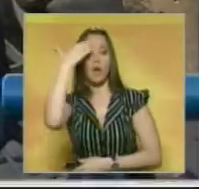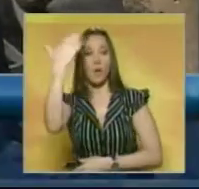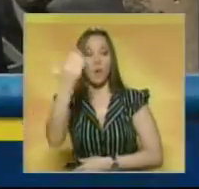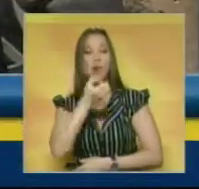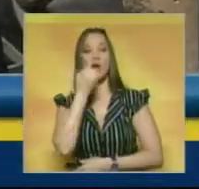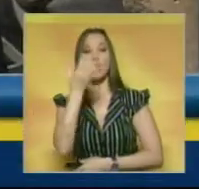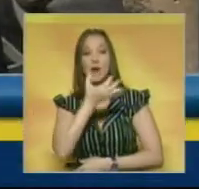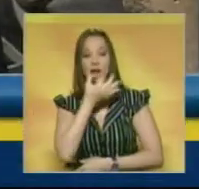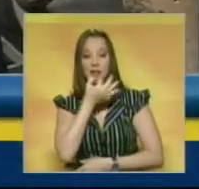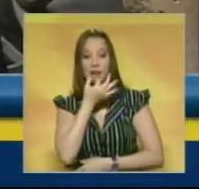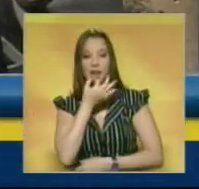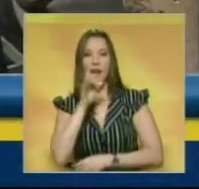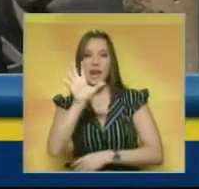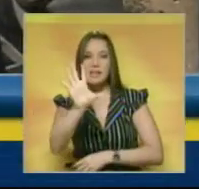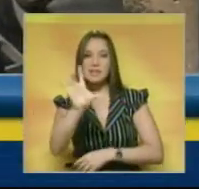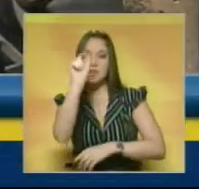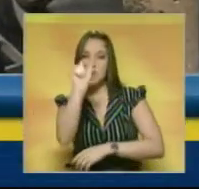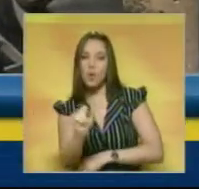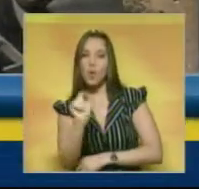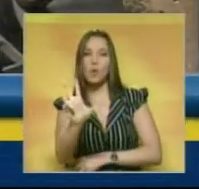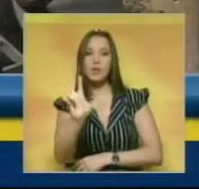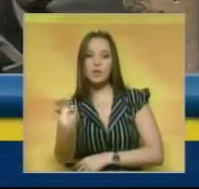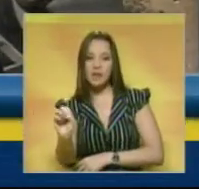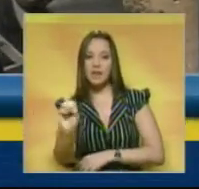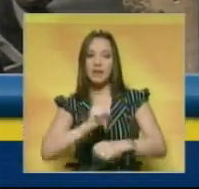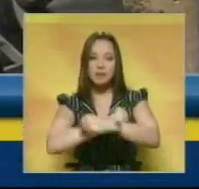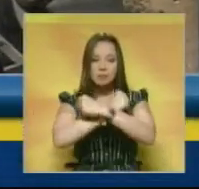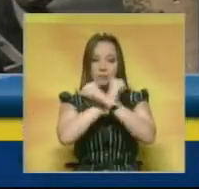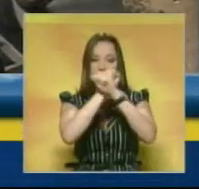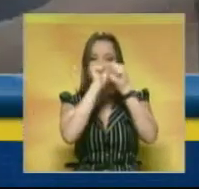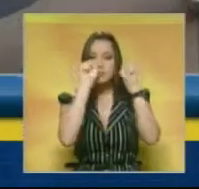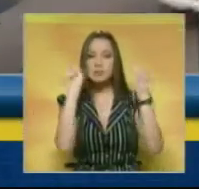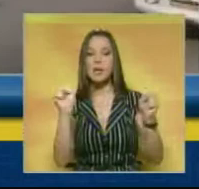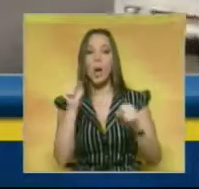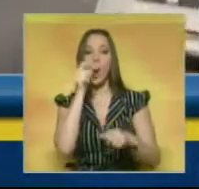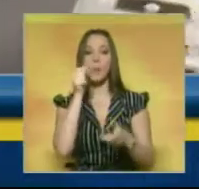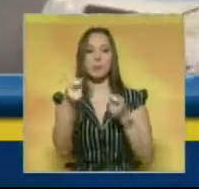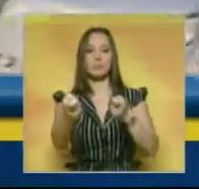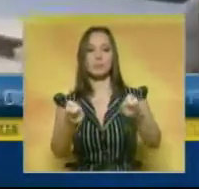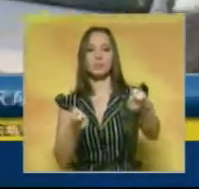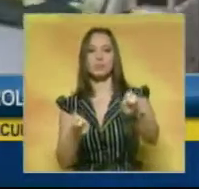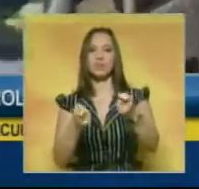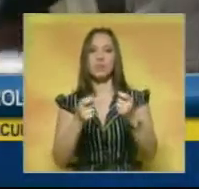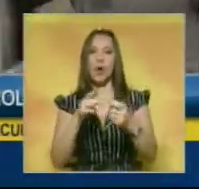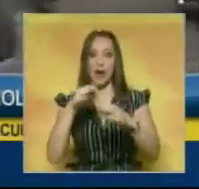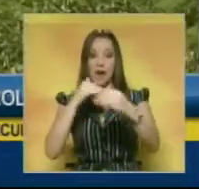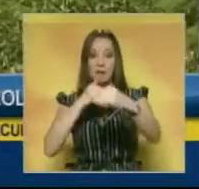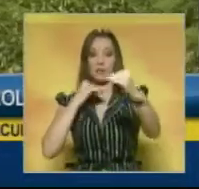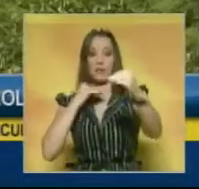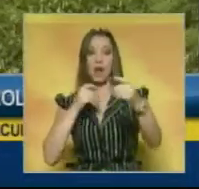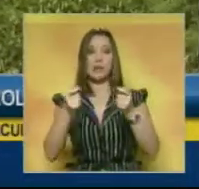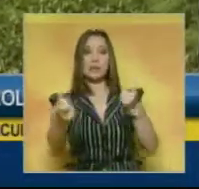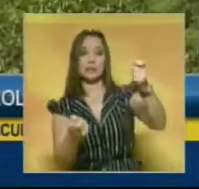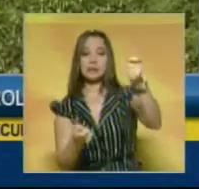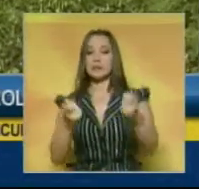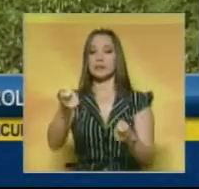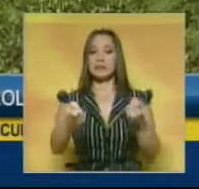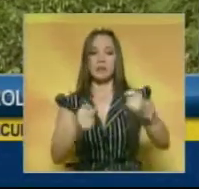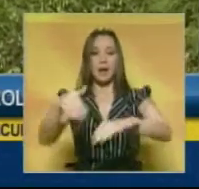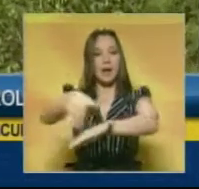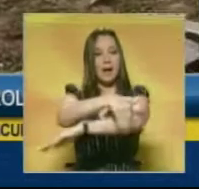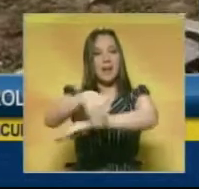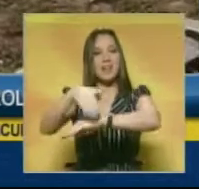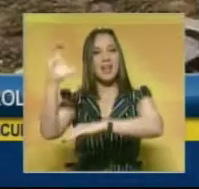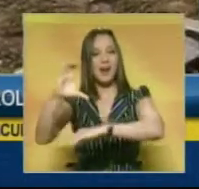las 5:30 de la madrugada de este jueves, el conductor de una gandola cargada con trigo perdió el control del vehículo en la autopista